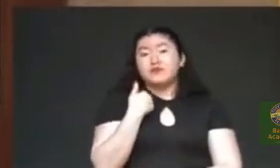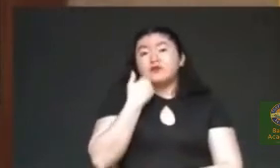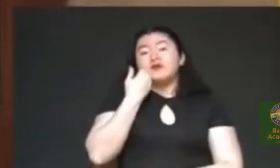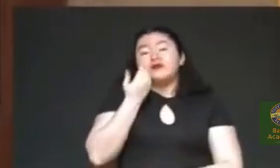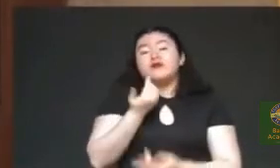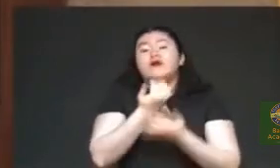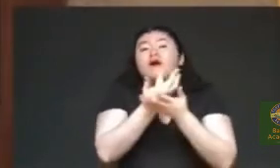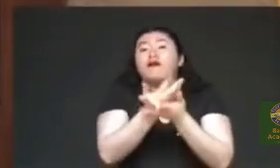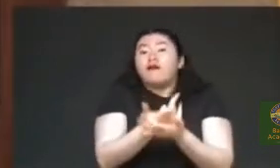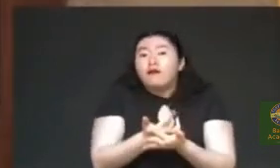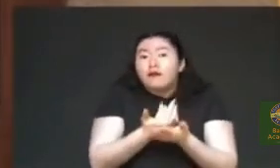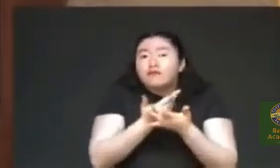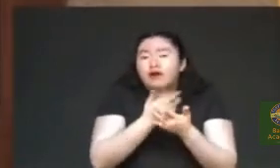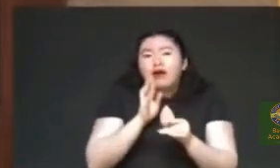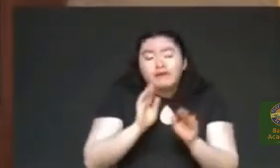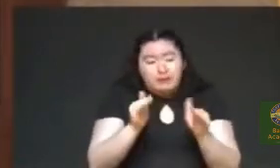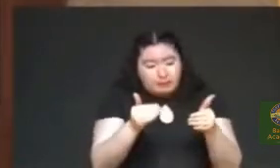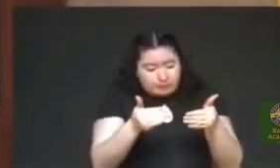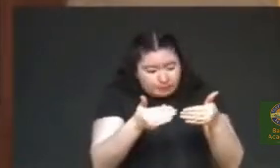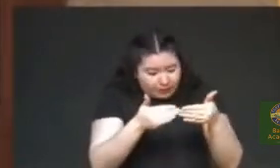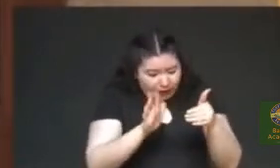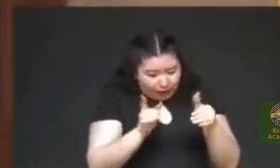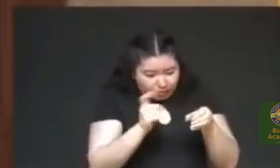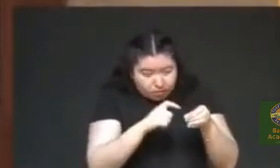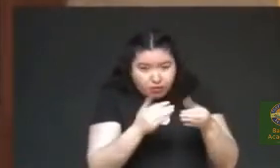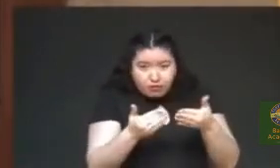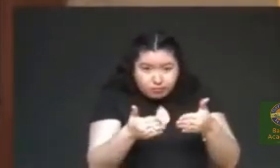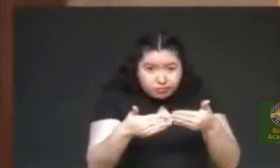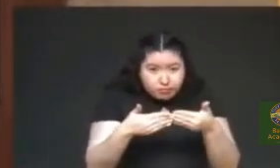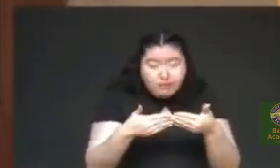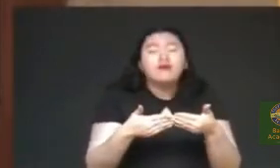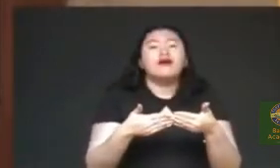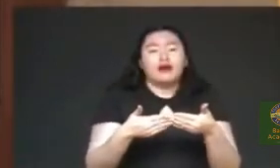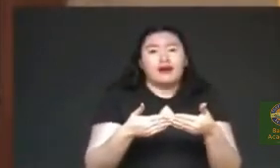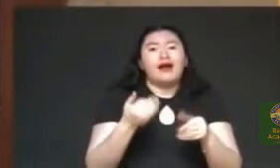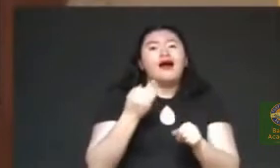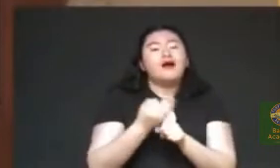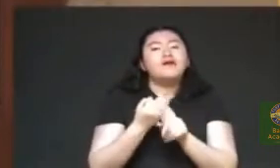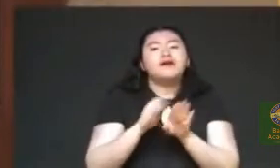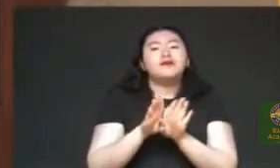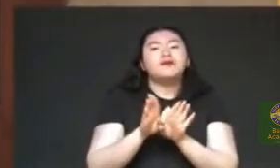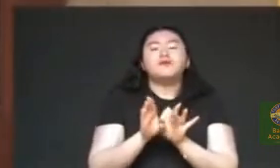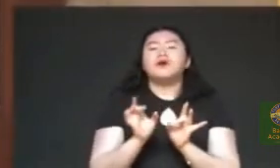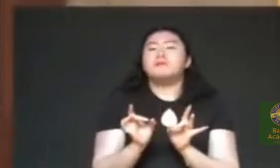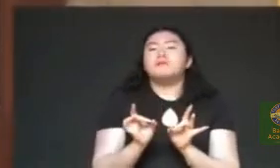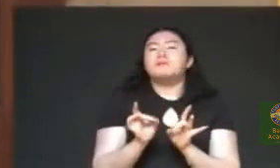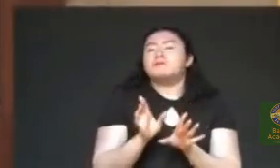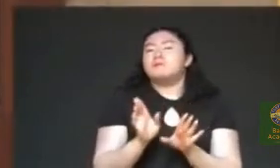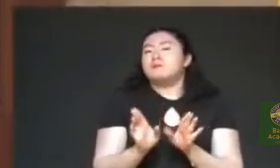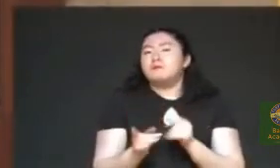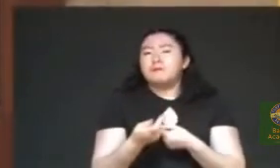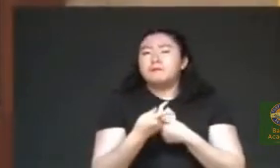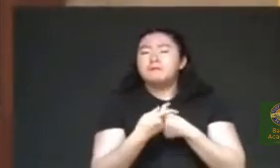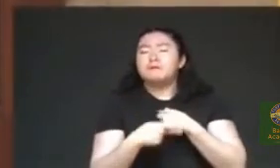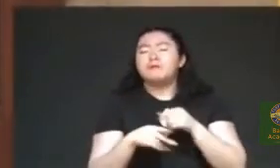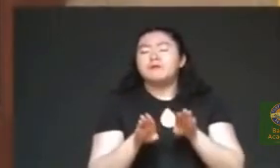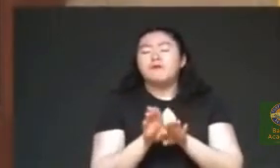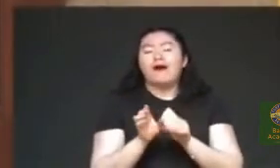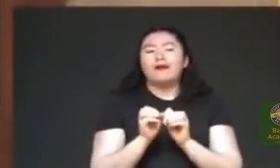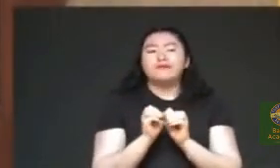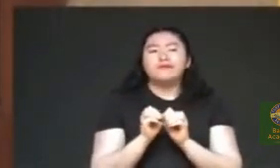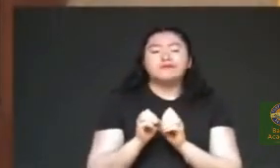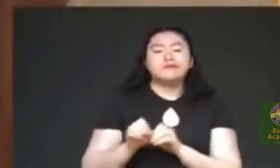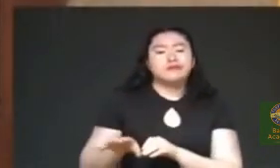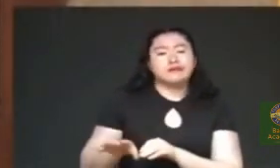abandono, o sea, el problema no es si se inscriben o no, esa parte todos nos esforzamos para hacerlo.